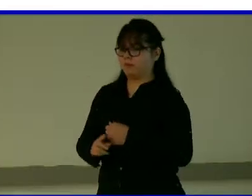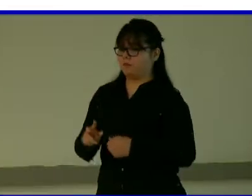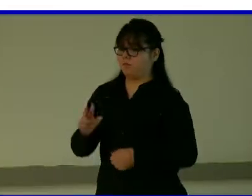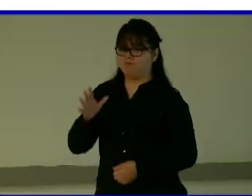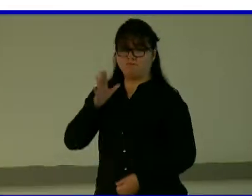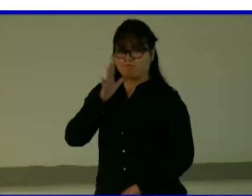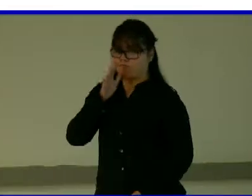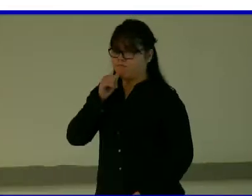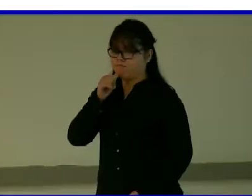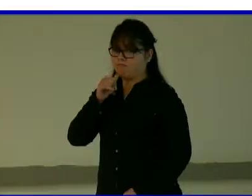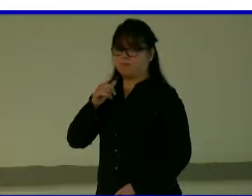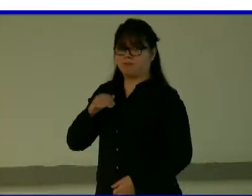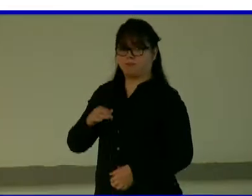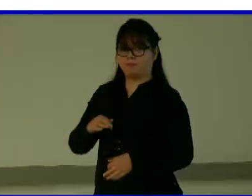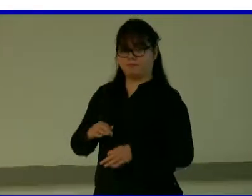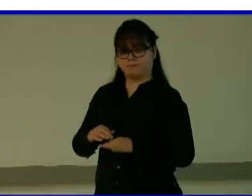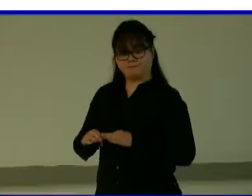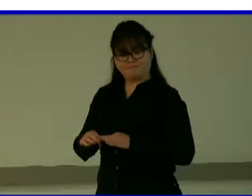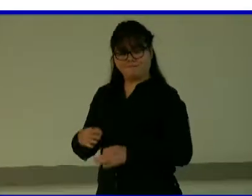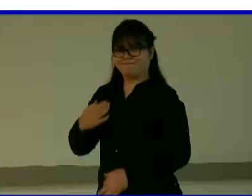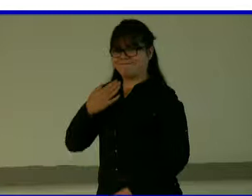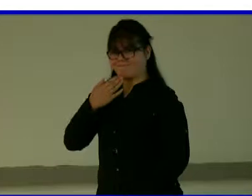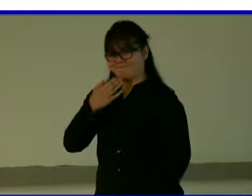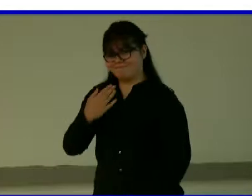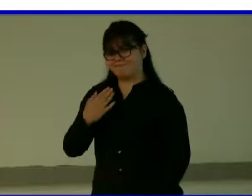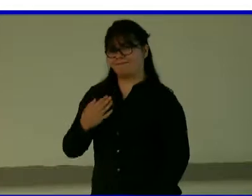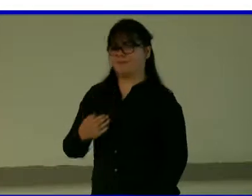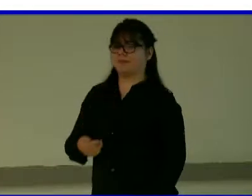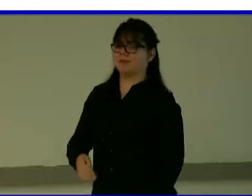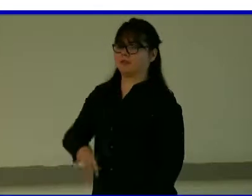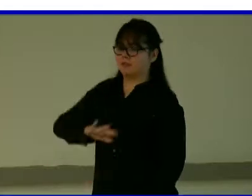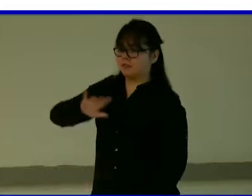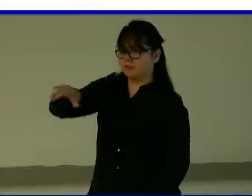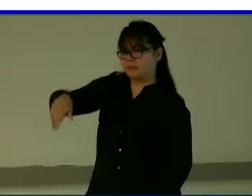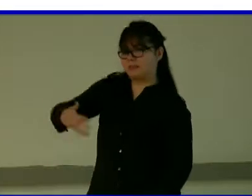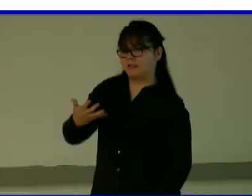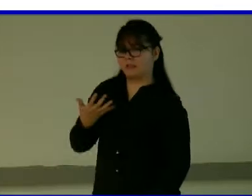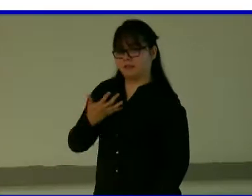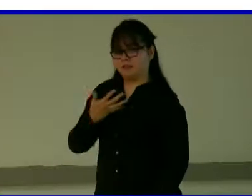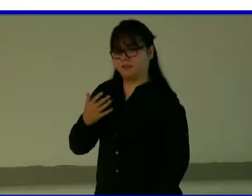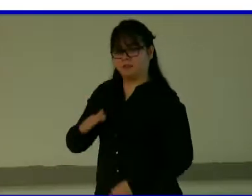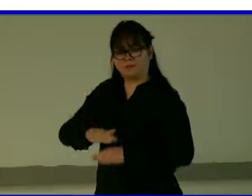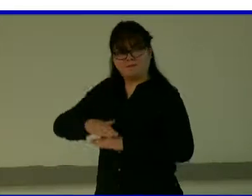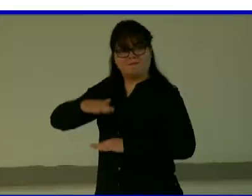causar problemas severos en la vida de este paciente.